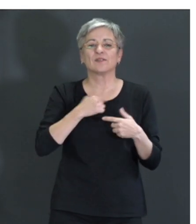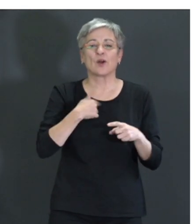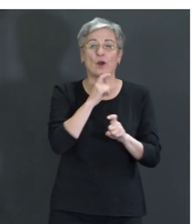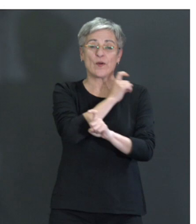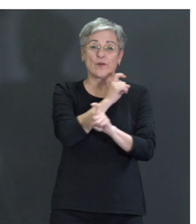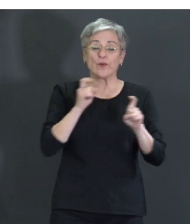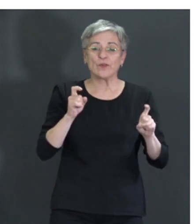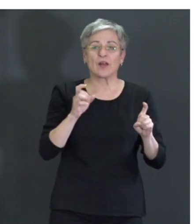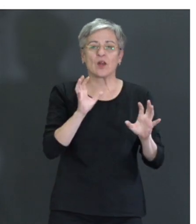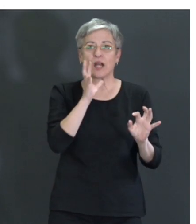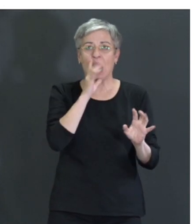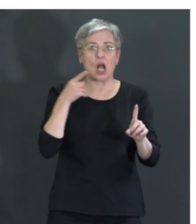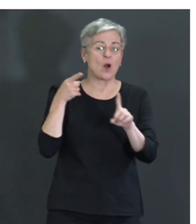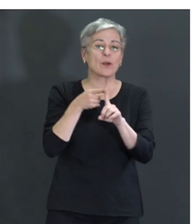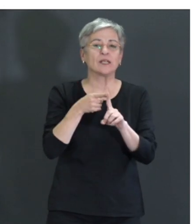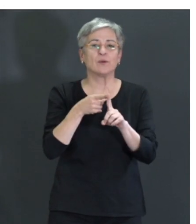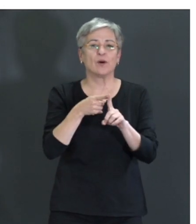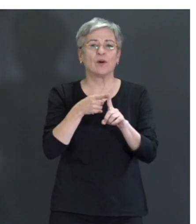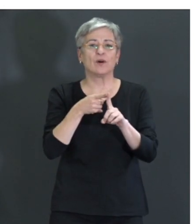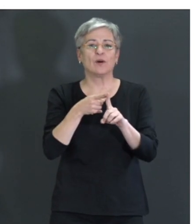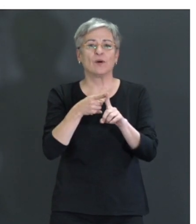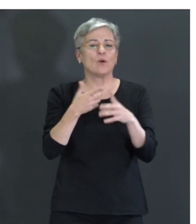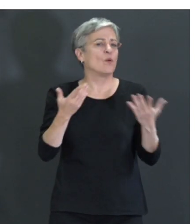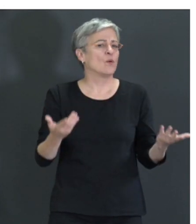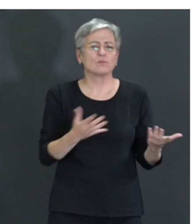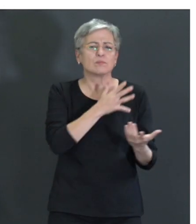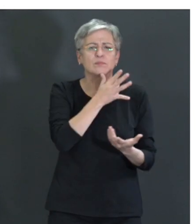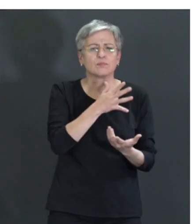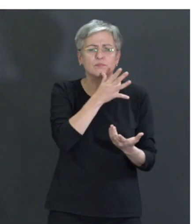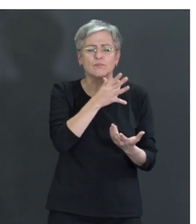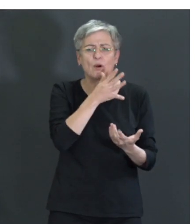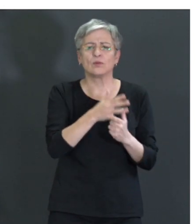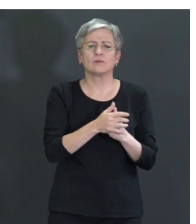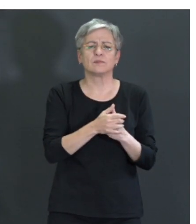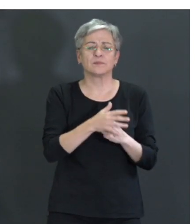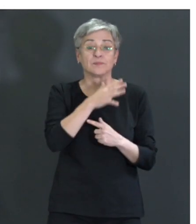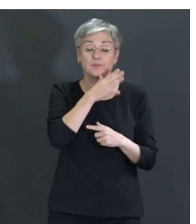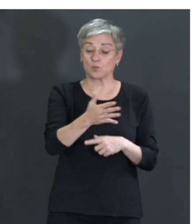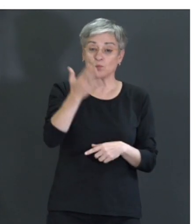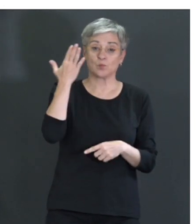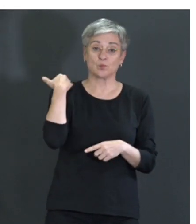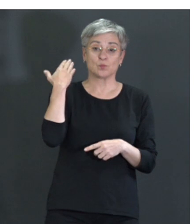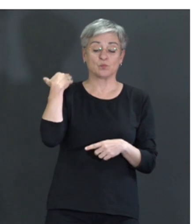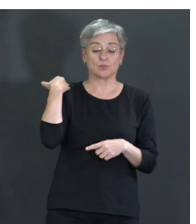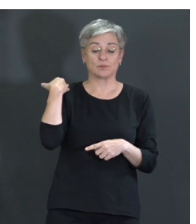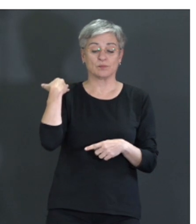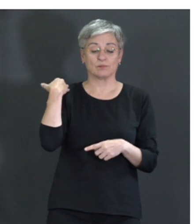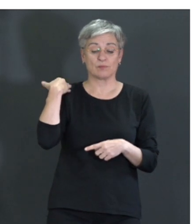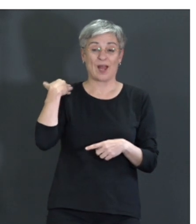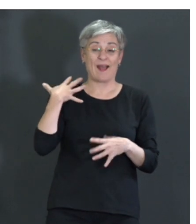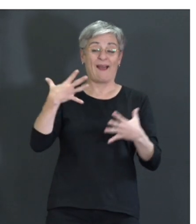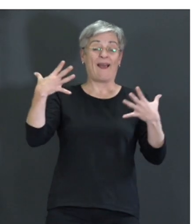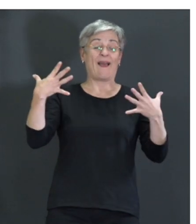Fundación actualmente su objetivo principal sea eso, vino dado en su día porque desgraciadamente muchas personas que sufren